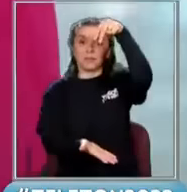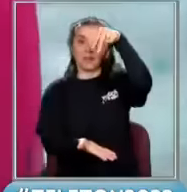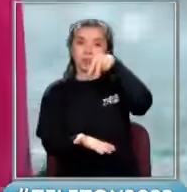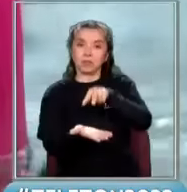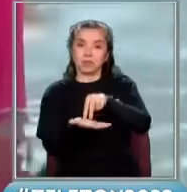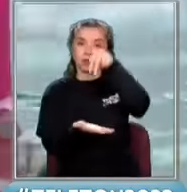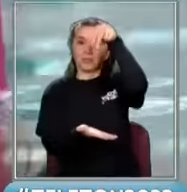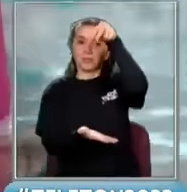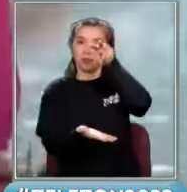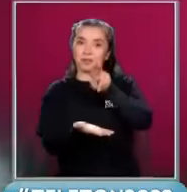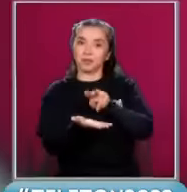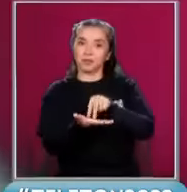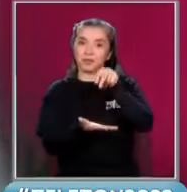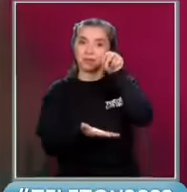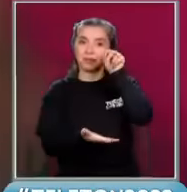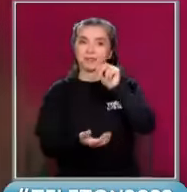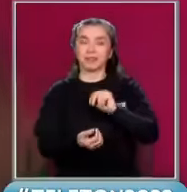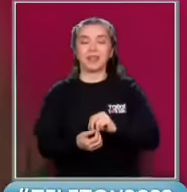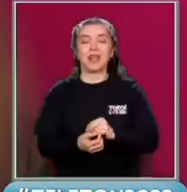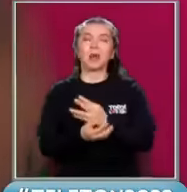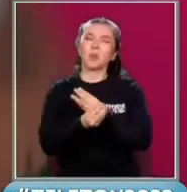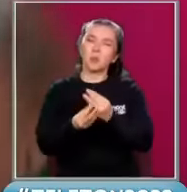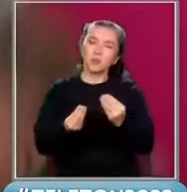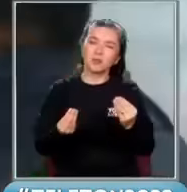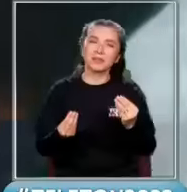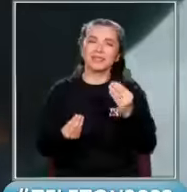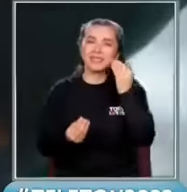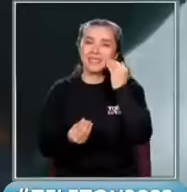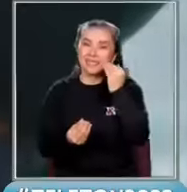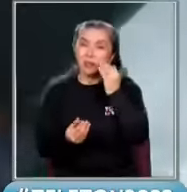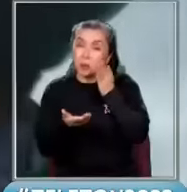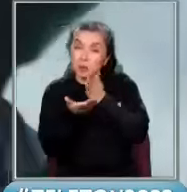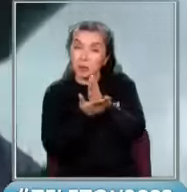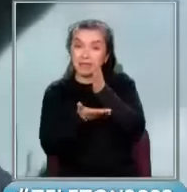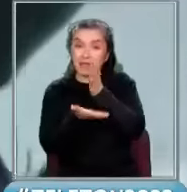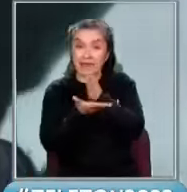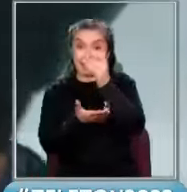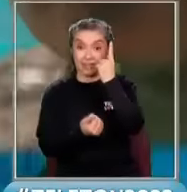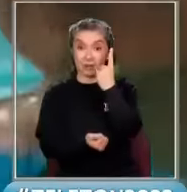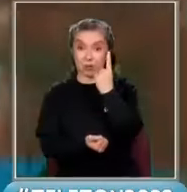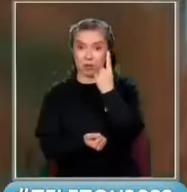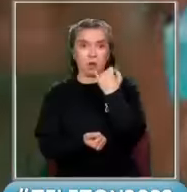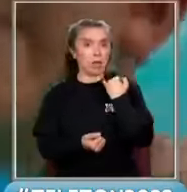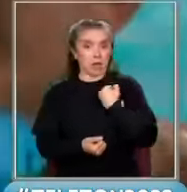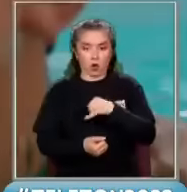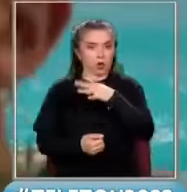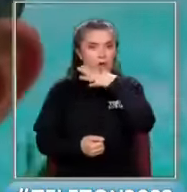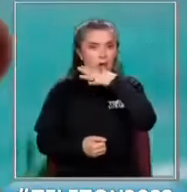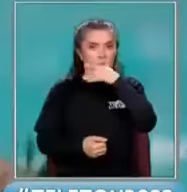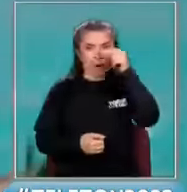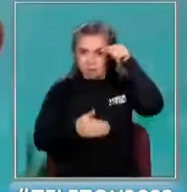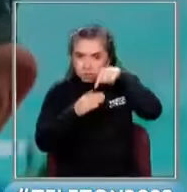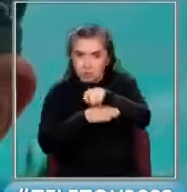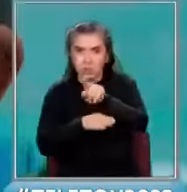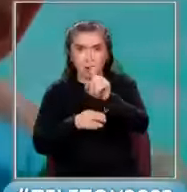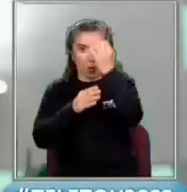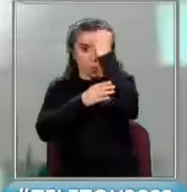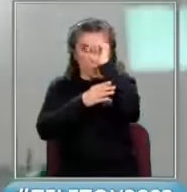súper nuevo. Muchas veces los chicos, cuando partían la clase 1, no querían meterse al agua, no se querían